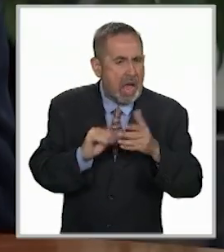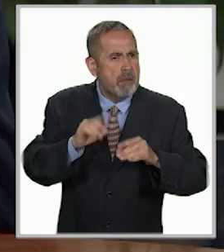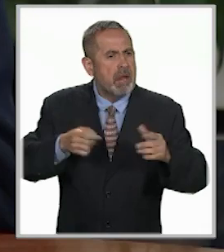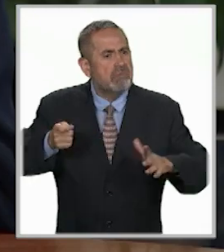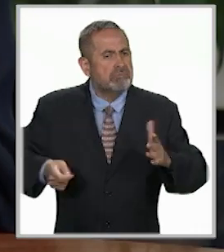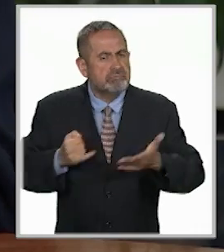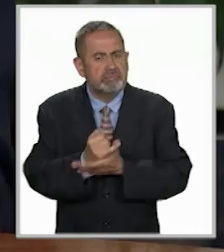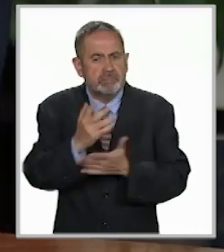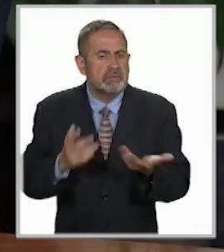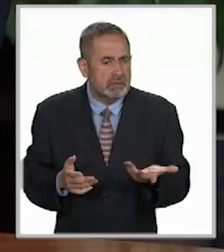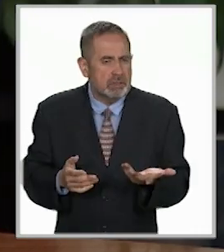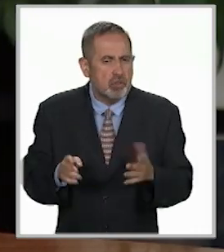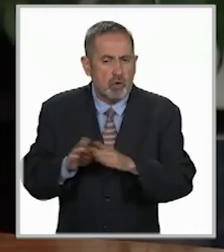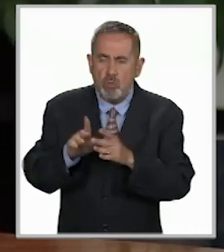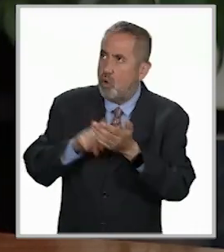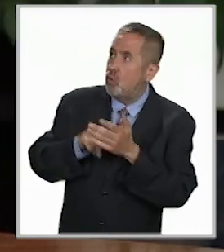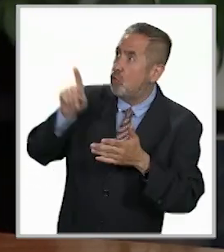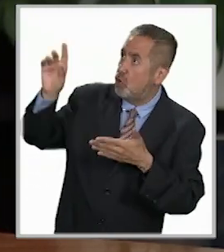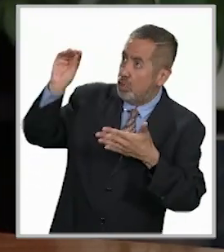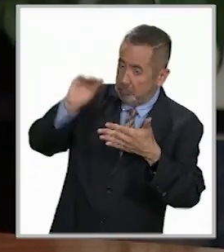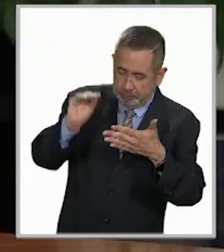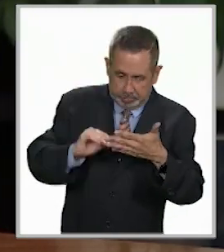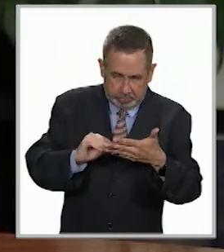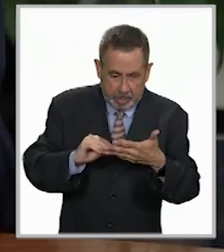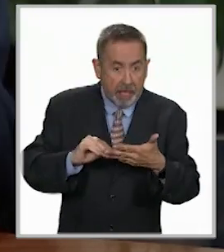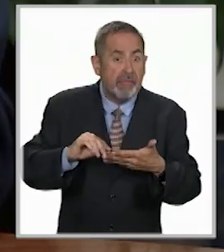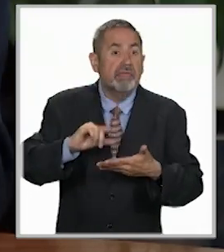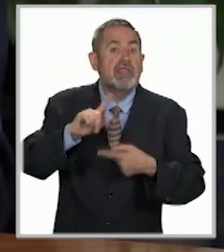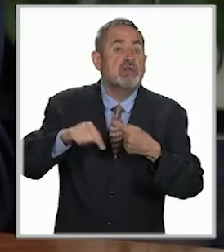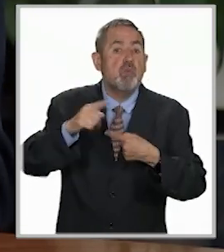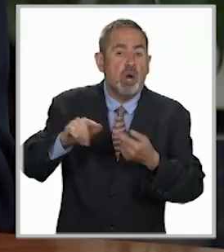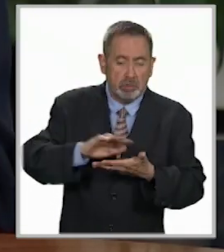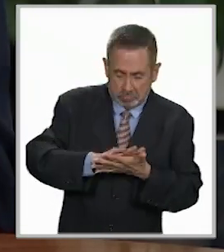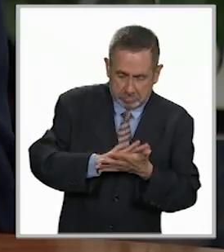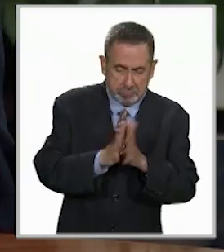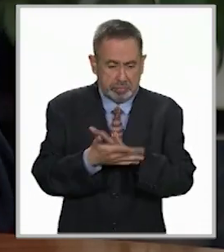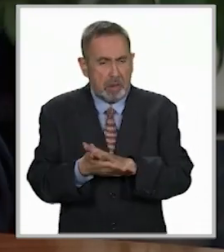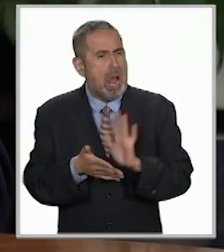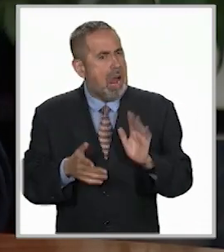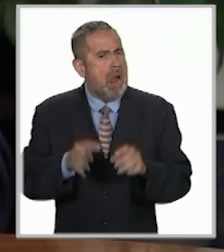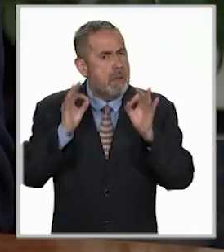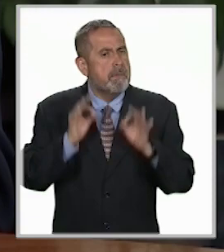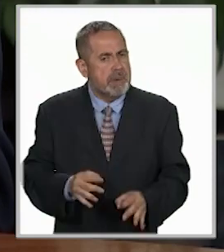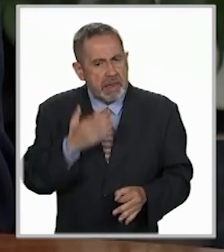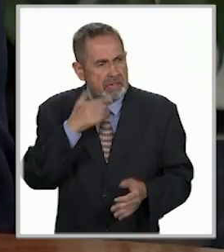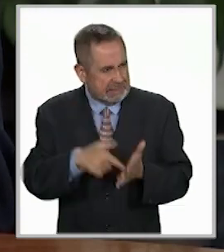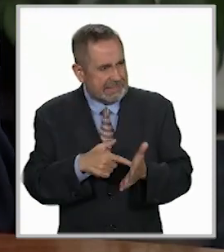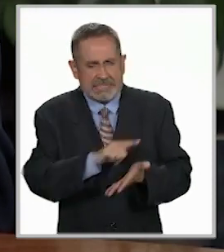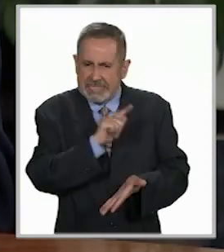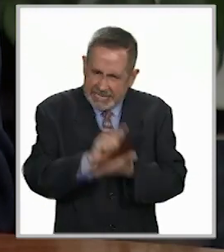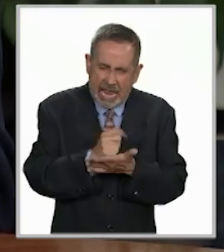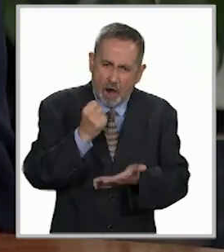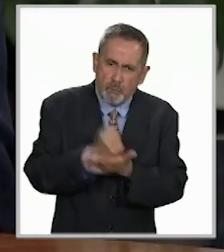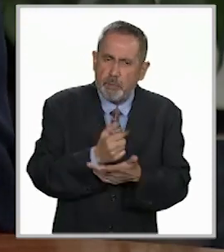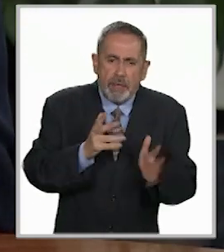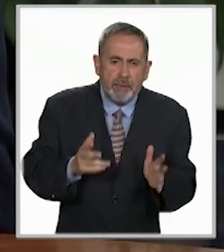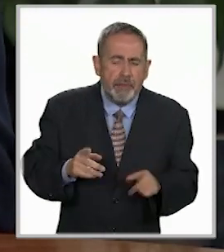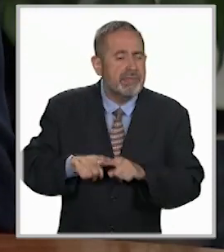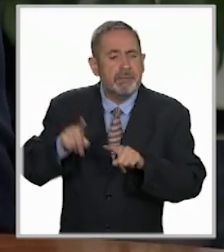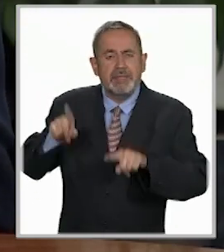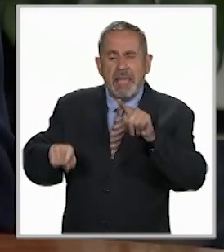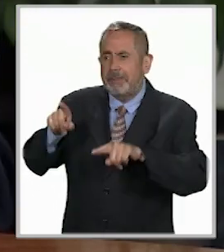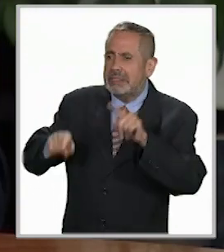de ellos empiezan siendo soft law y se terminan cristalizando en tratados que, pues, al final terminan